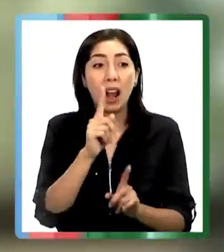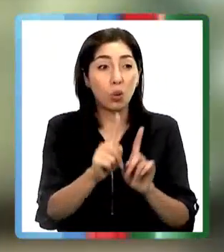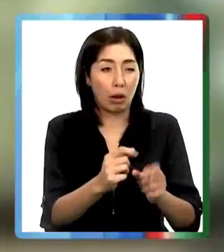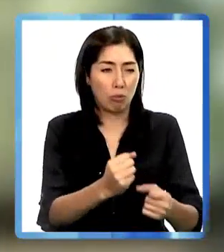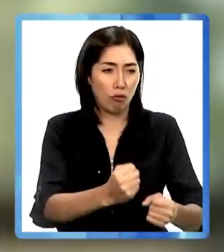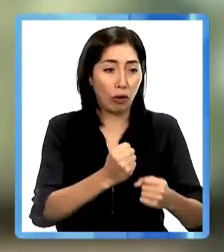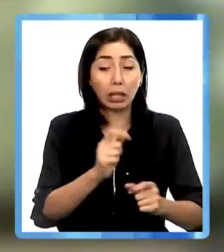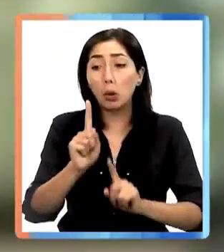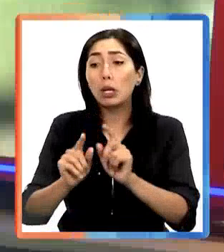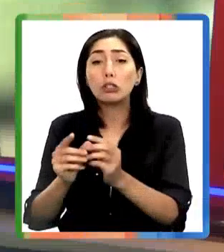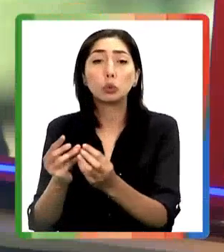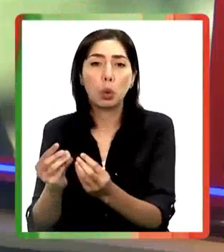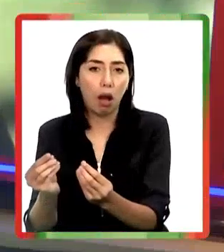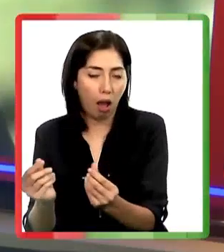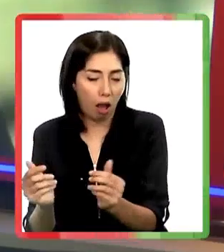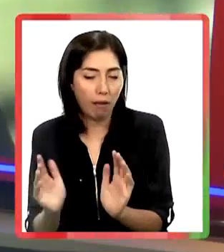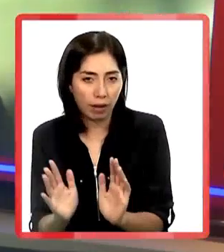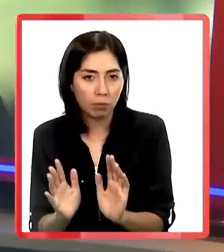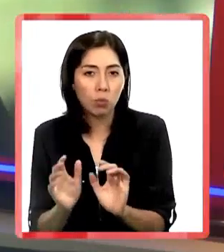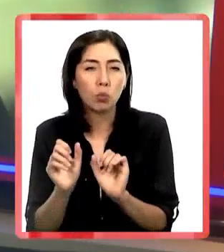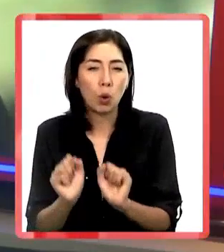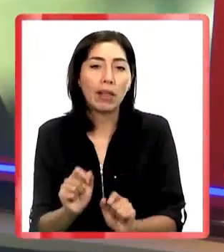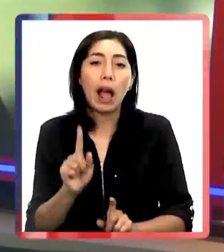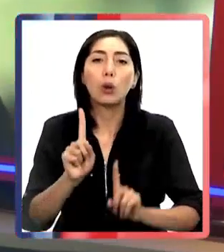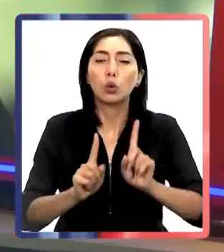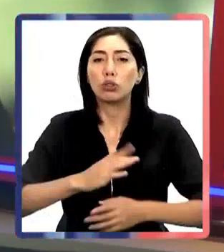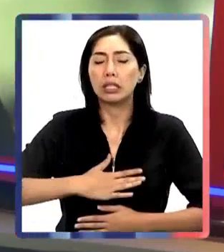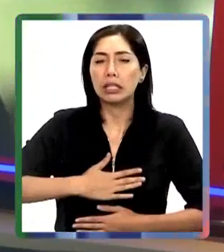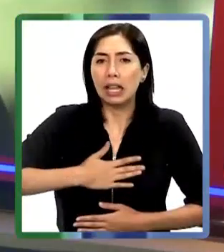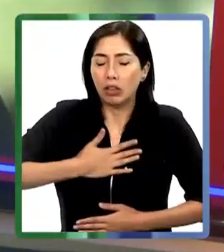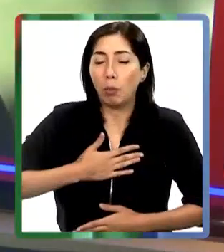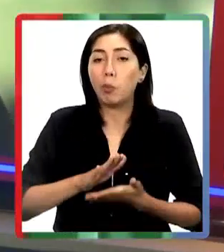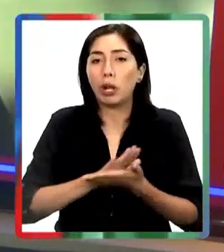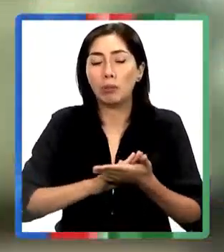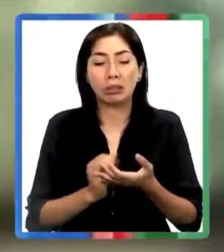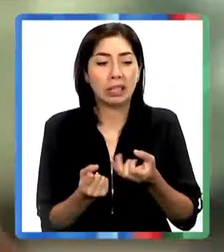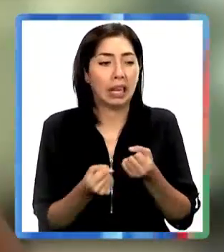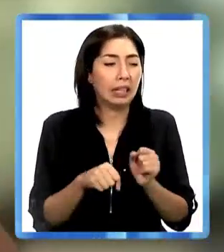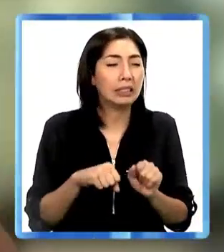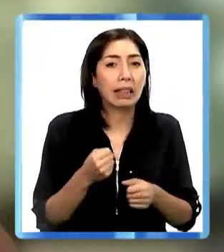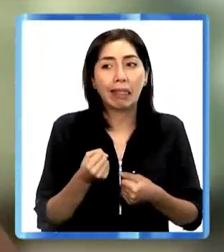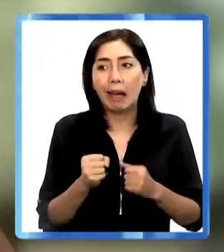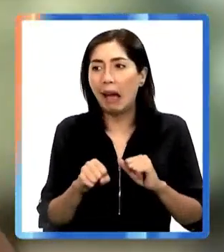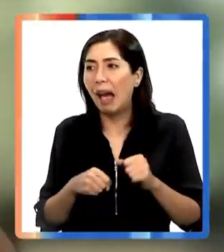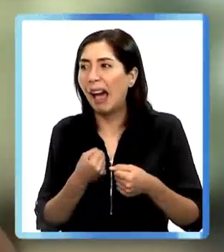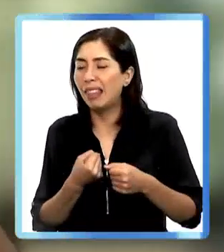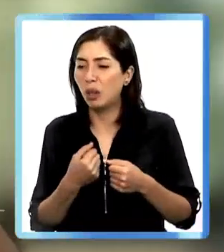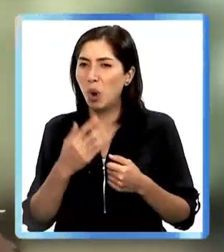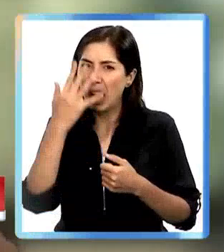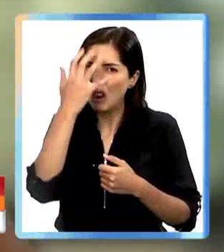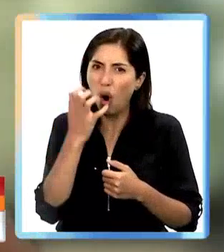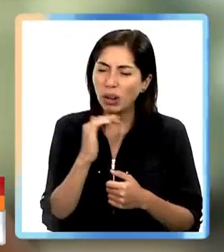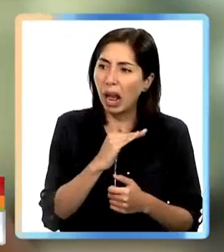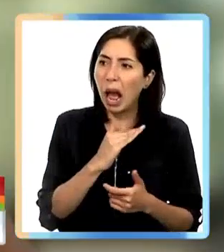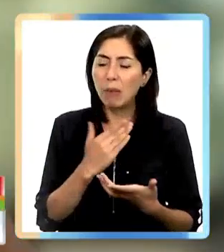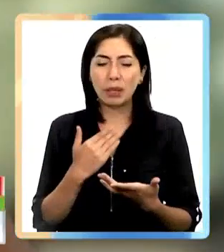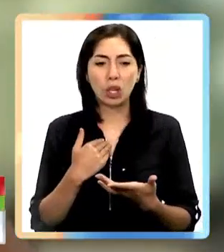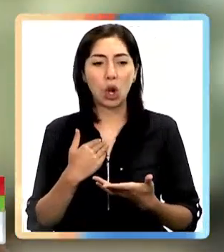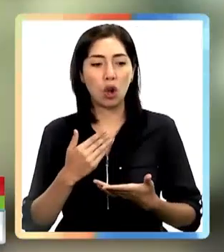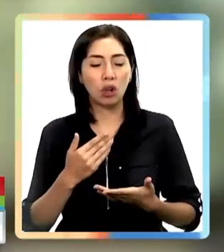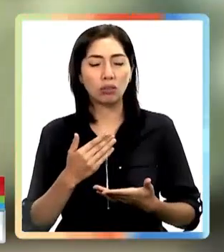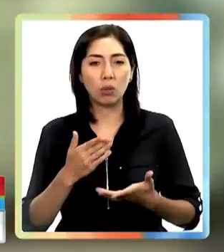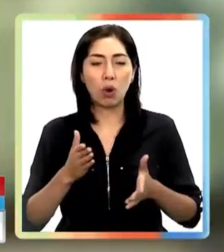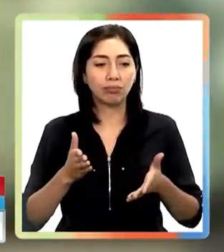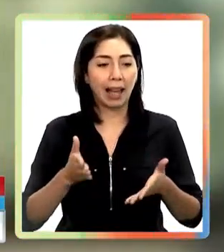distinta entre una persona y otra. Pueden generarse algunos síntomas de la esfera ansiosa, fundamentalmente, irritabilidad,